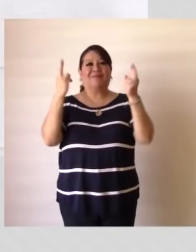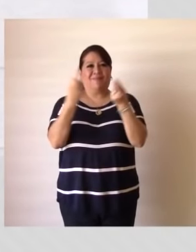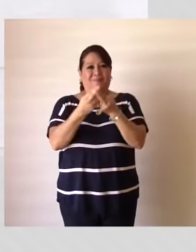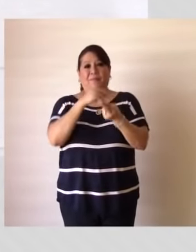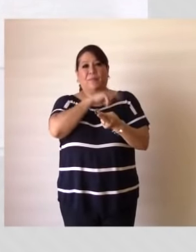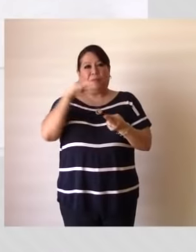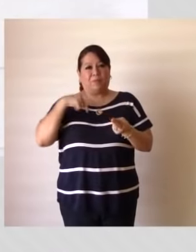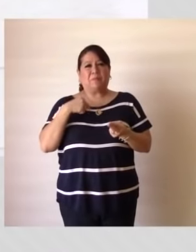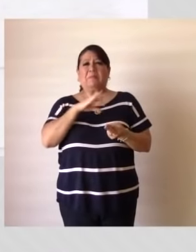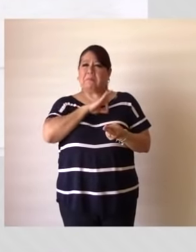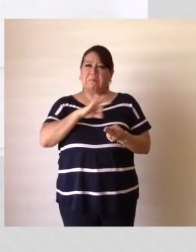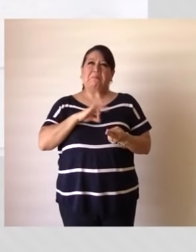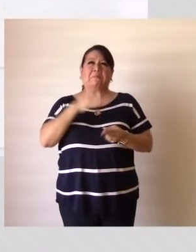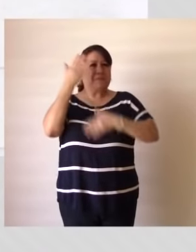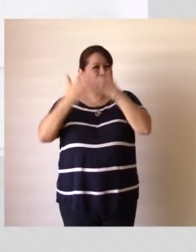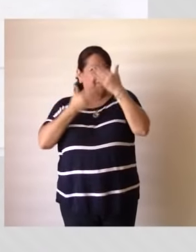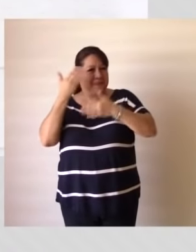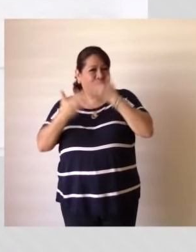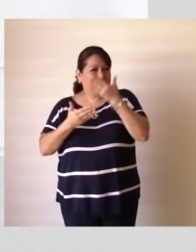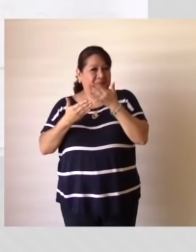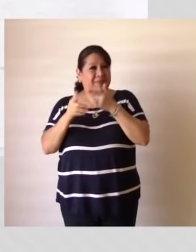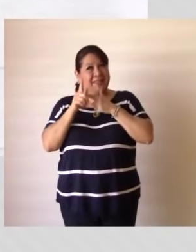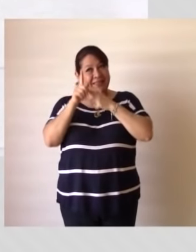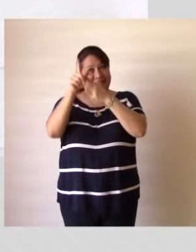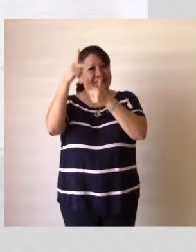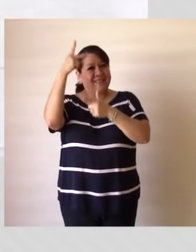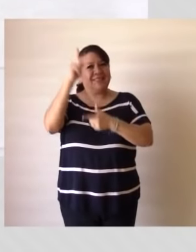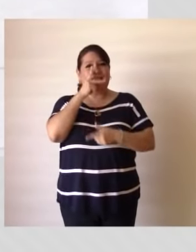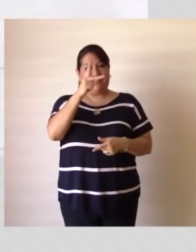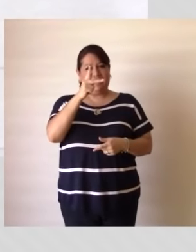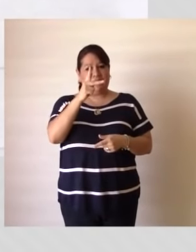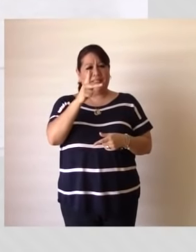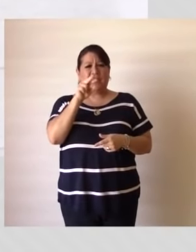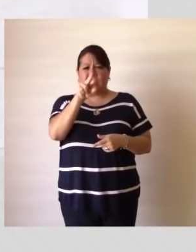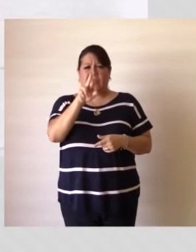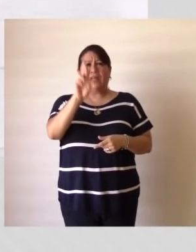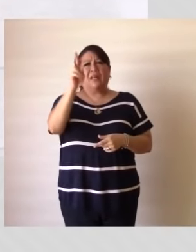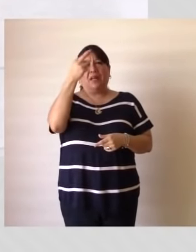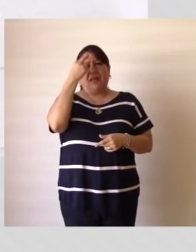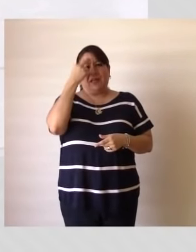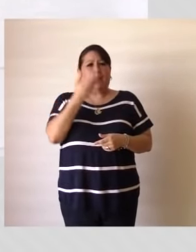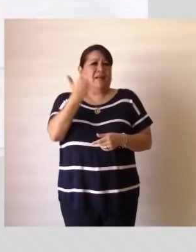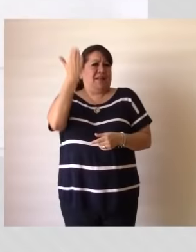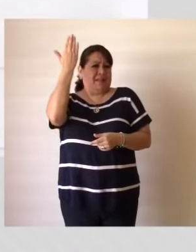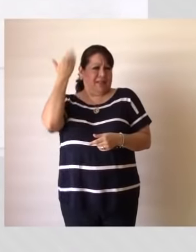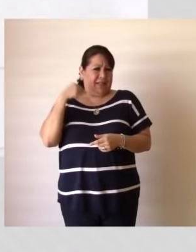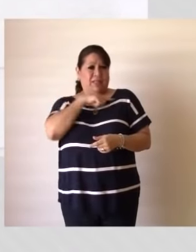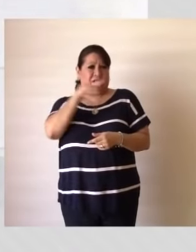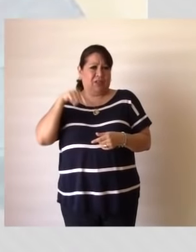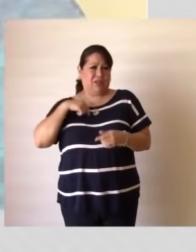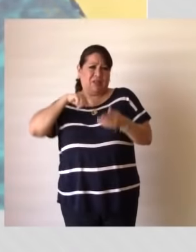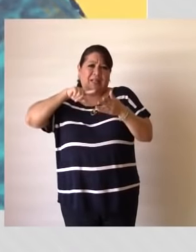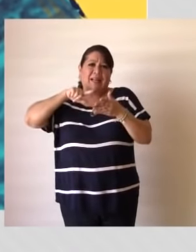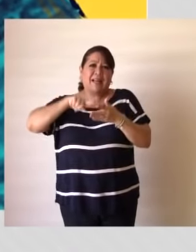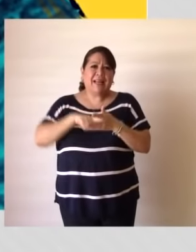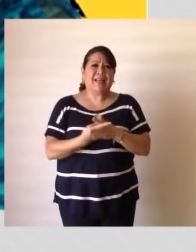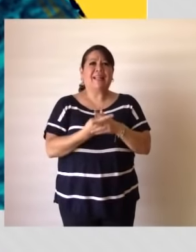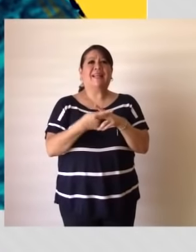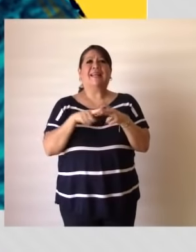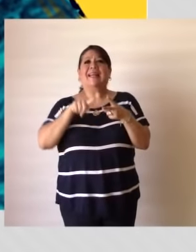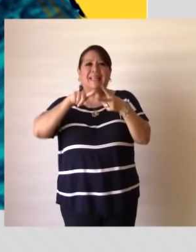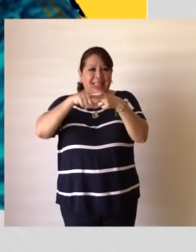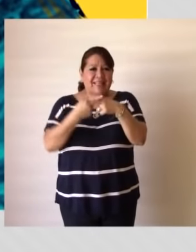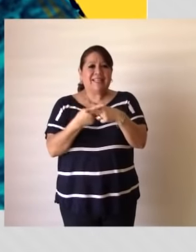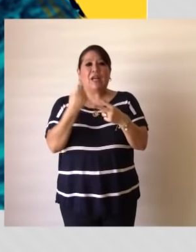como ustedes recordarán la semana pasada empezamos una serie basada en el libro de malaquías se llama el